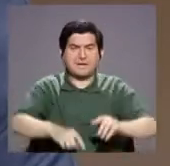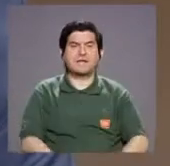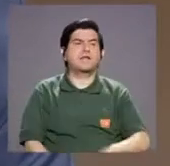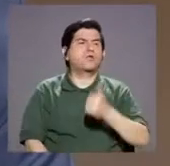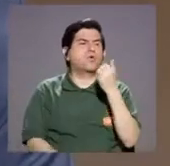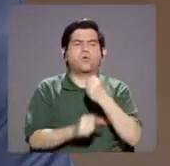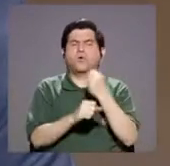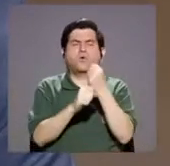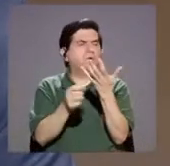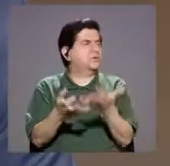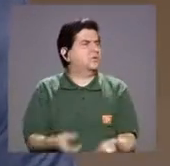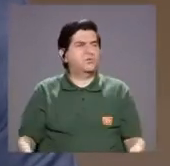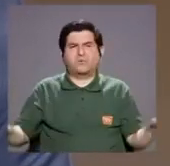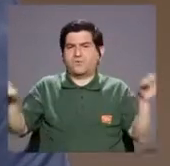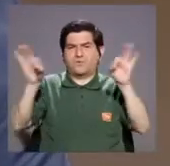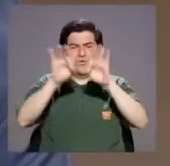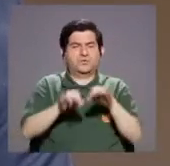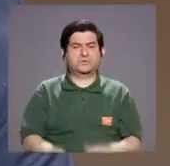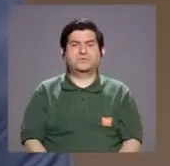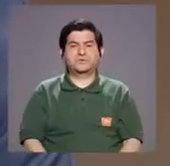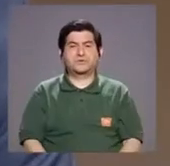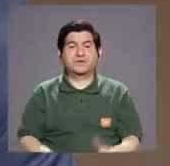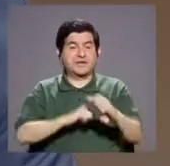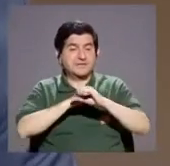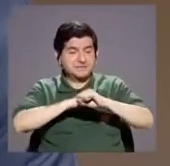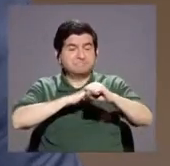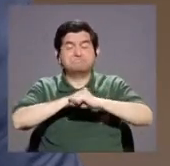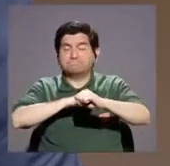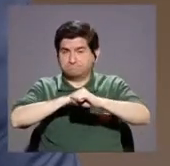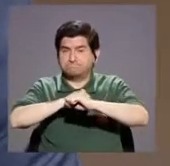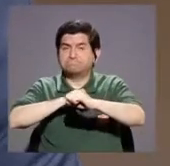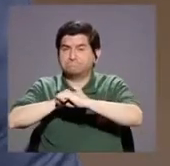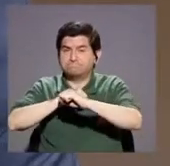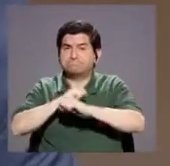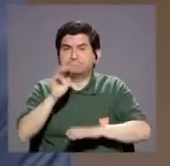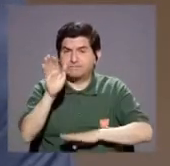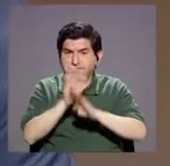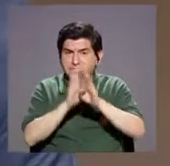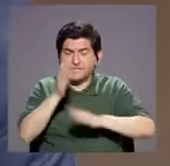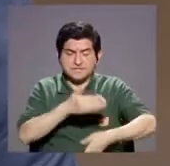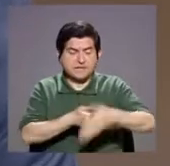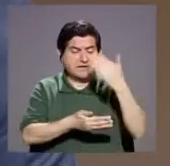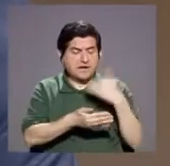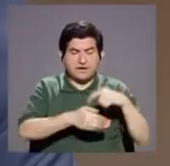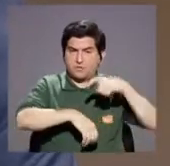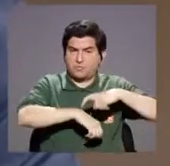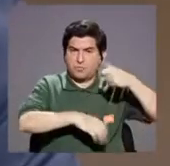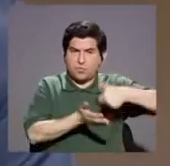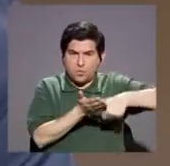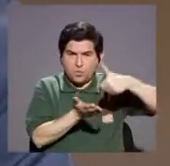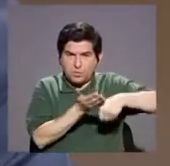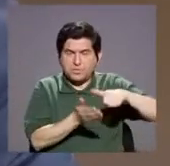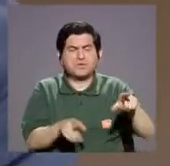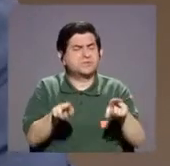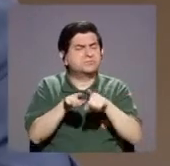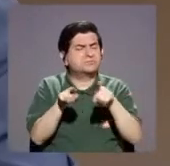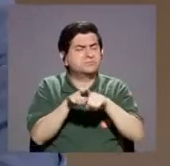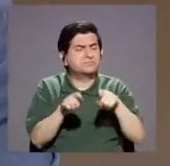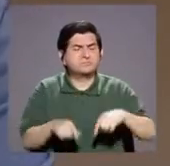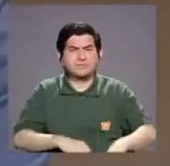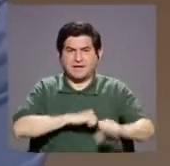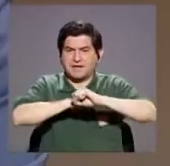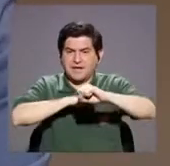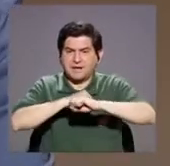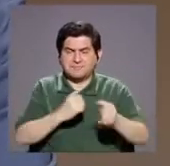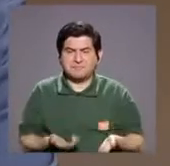otra labor fundamental que tiene que ver con las campañas por ejemplo que desarrollamos en el pasado proceso electoral que se convierten también en campañas que